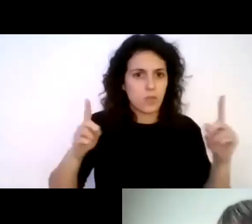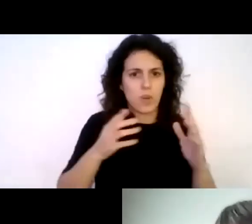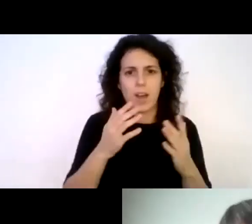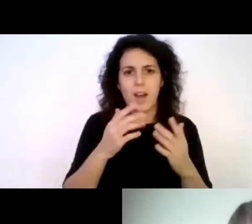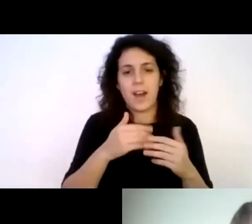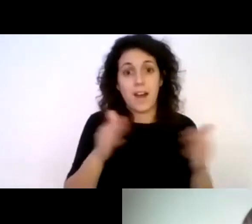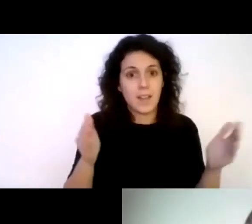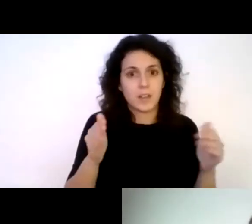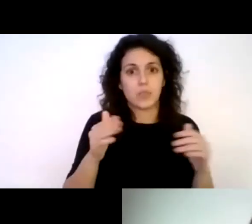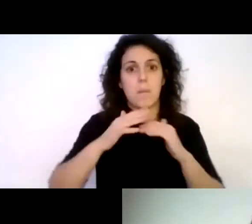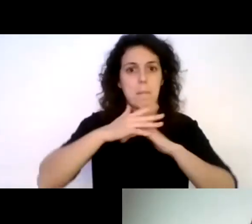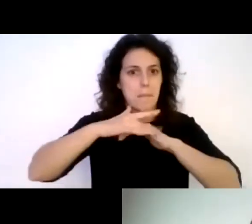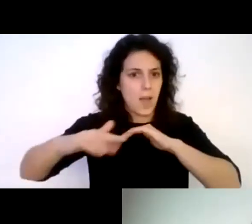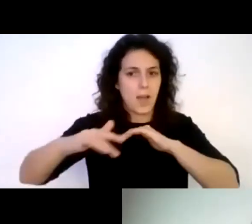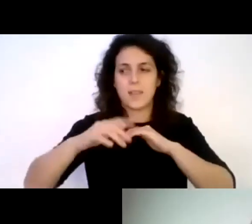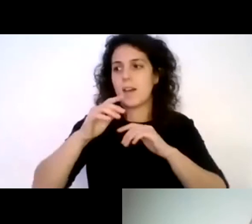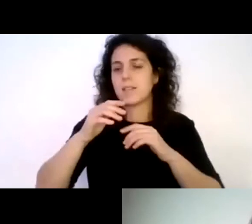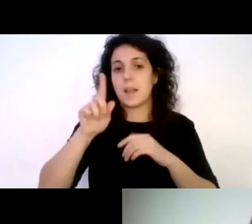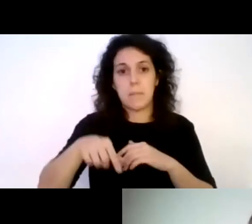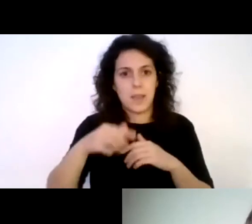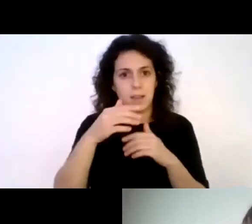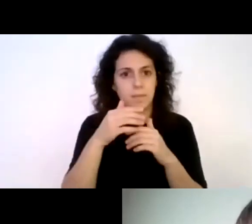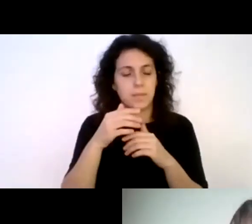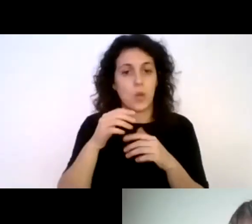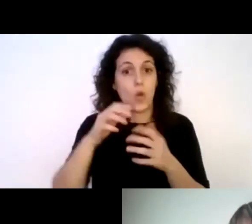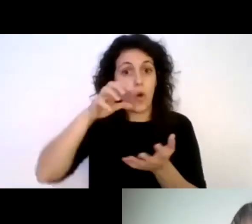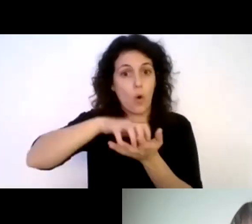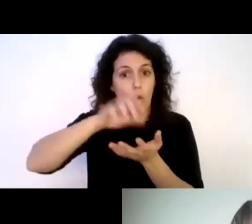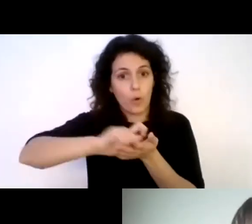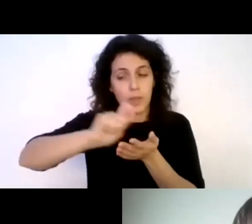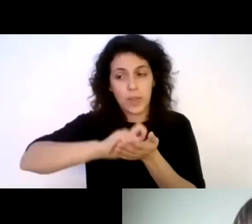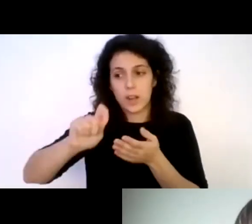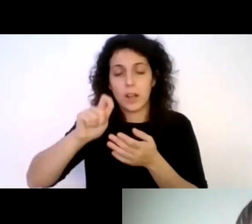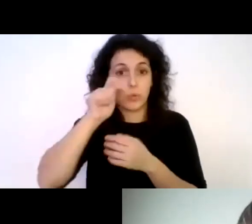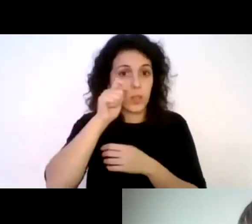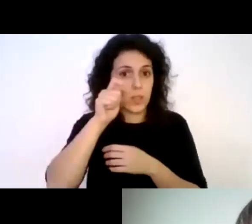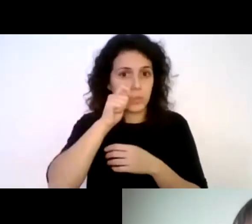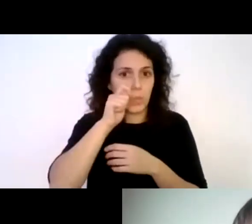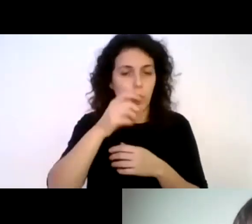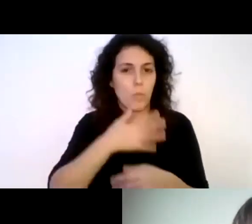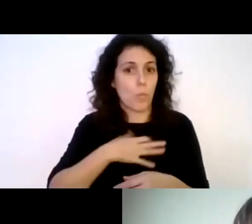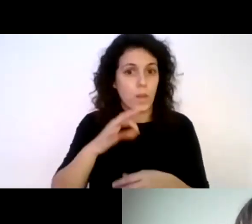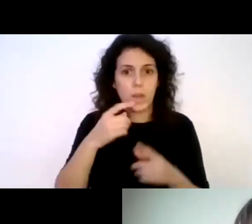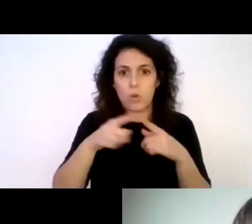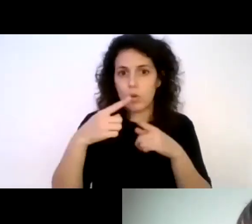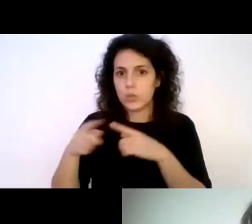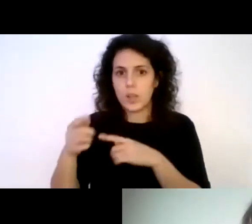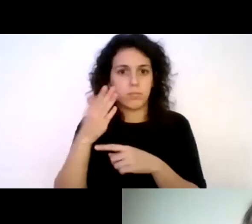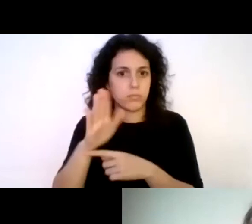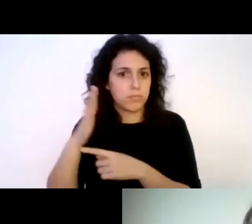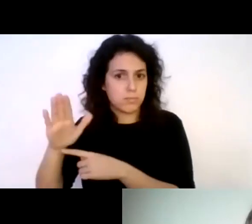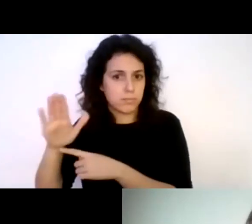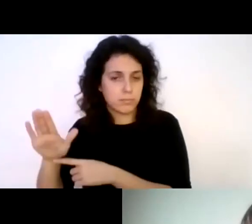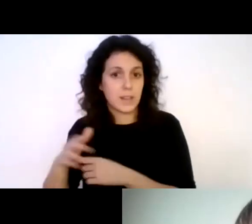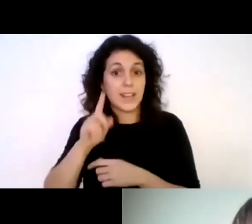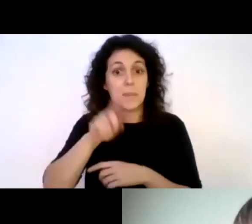que es en verano, la oficina de turismo te puede mostrar pues todos sus atractivos durante todo el año y hay muchos